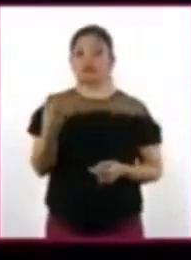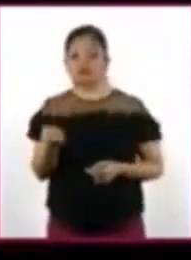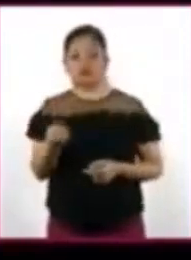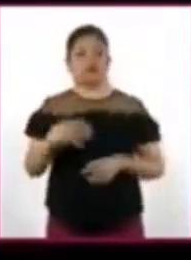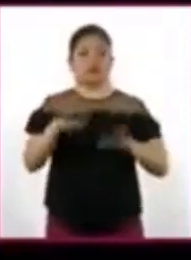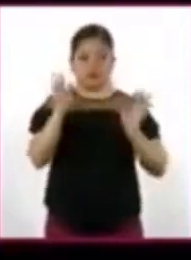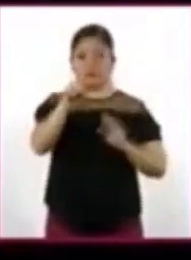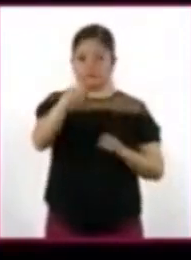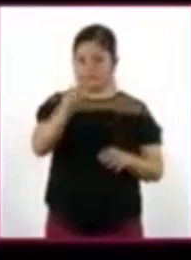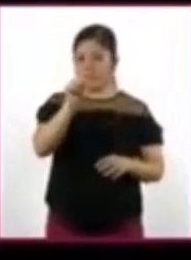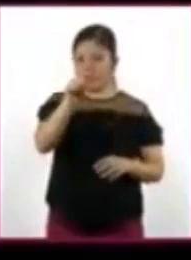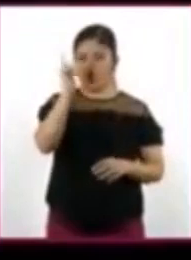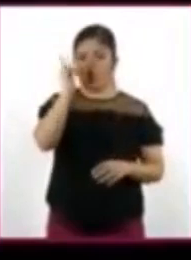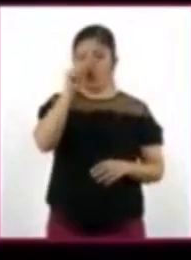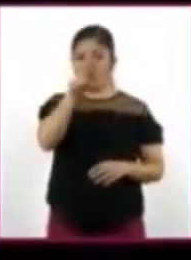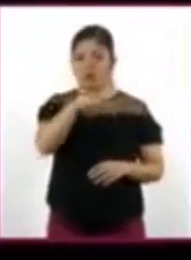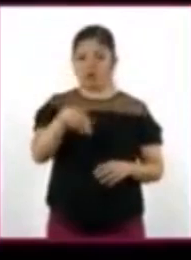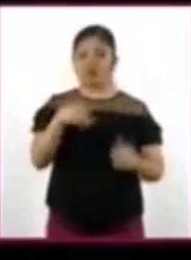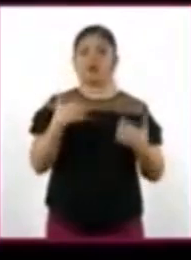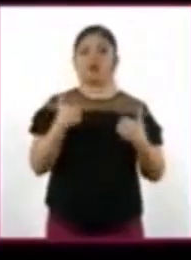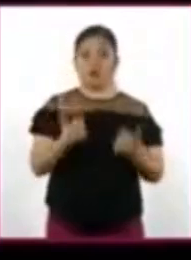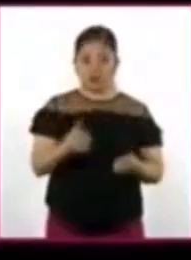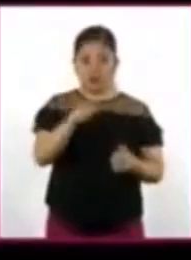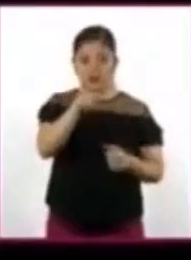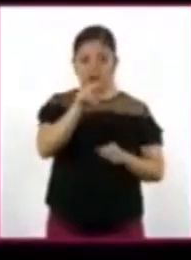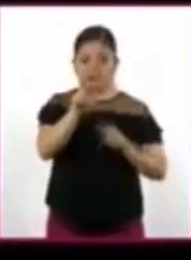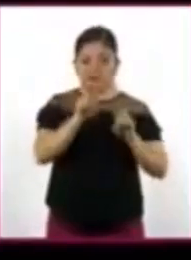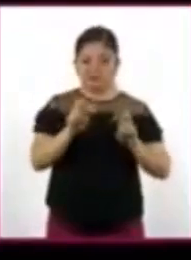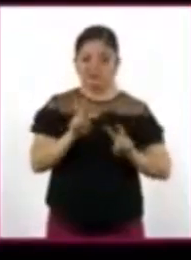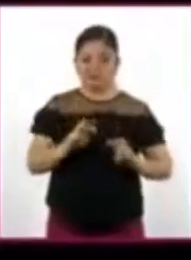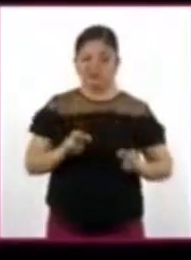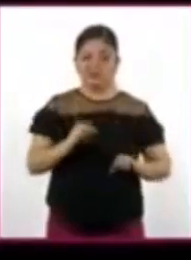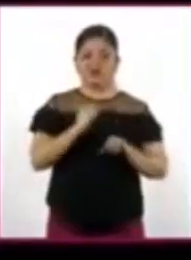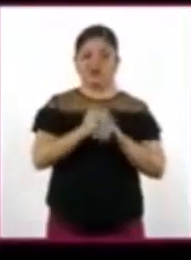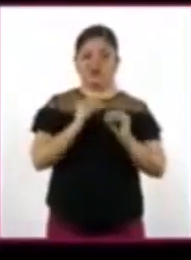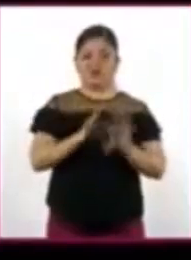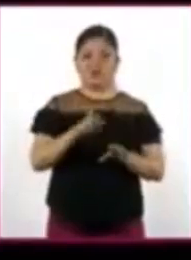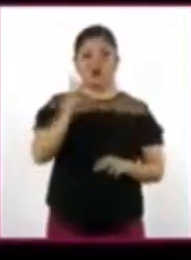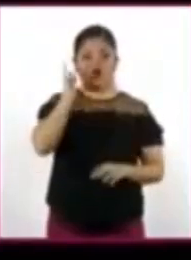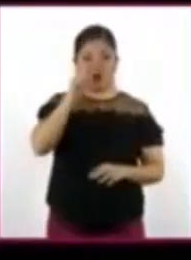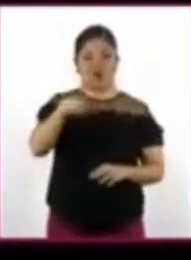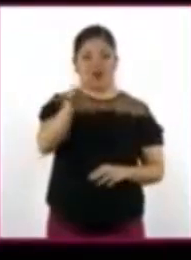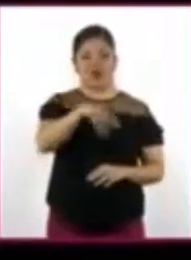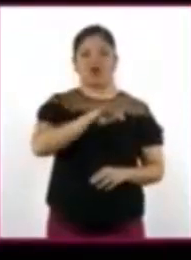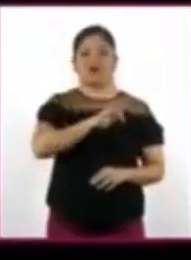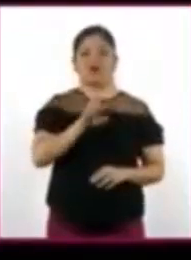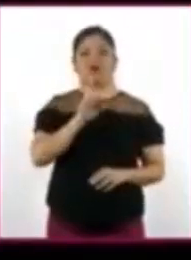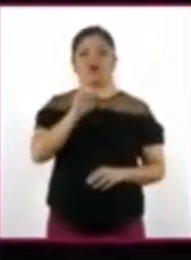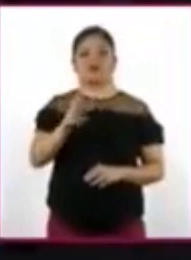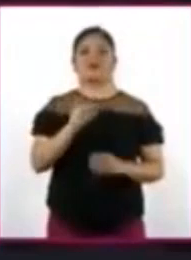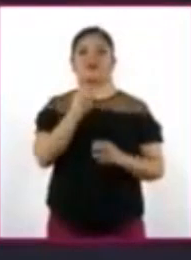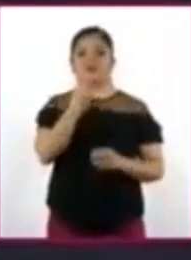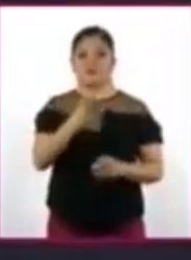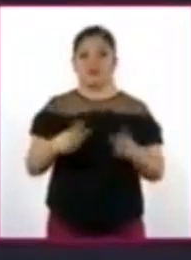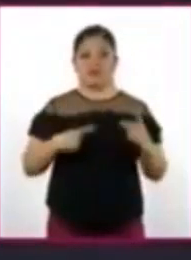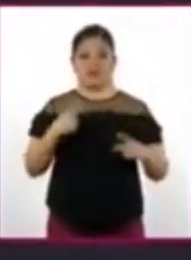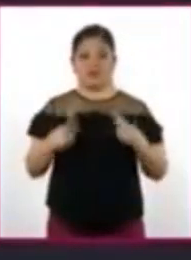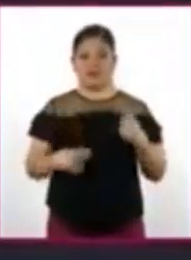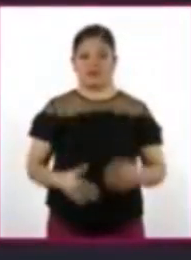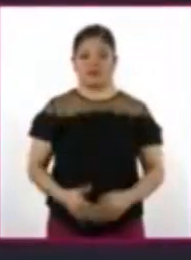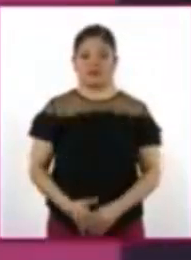espero que sí te haya servido toda esta información y además me gustaría mucho que todo esto tuviera resultado divertido.